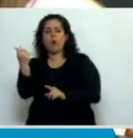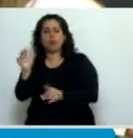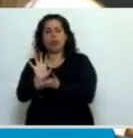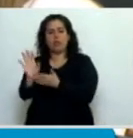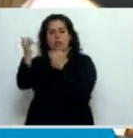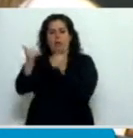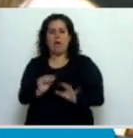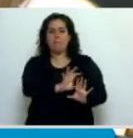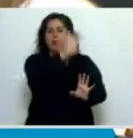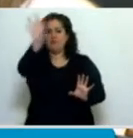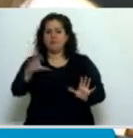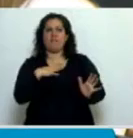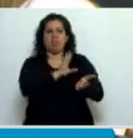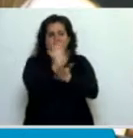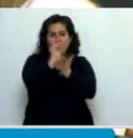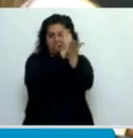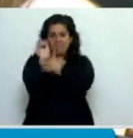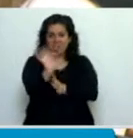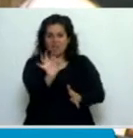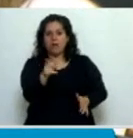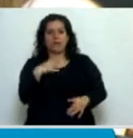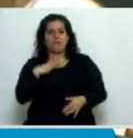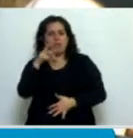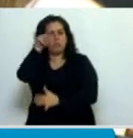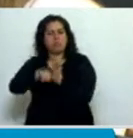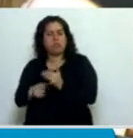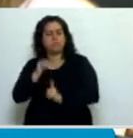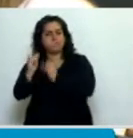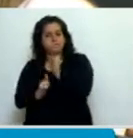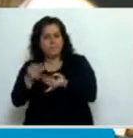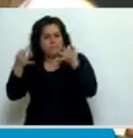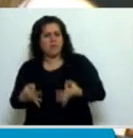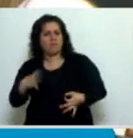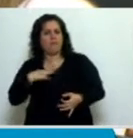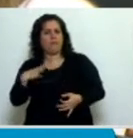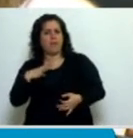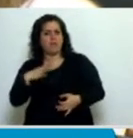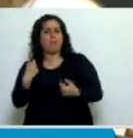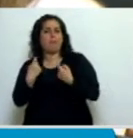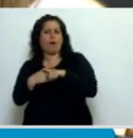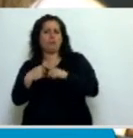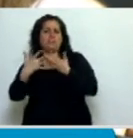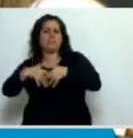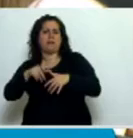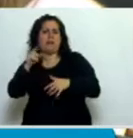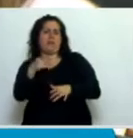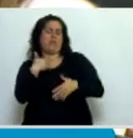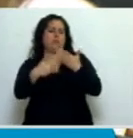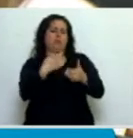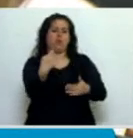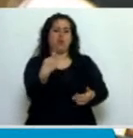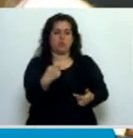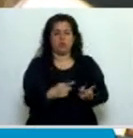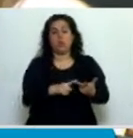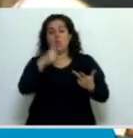a las provincias por el convenio suscripto con el Gobierno Nacional a causa de la transferencia de los sistemas jubilatorios. Y